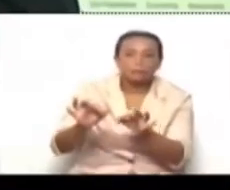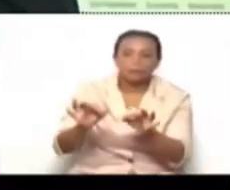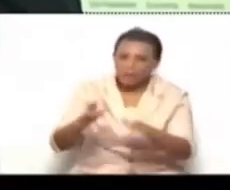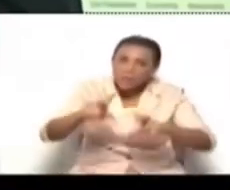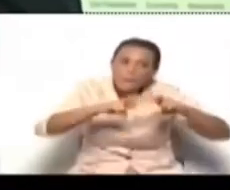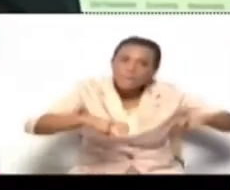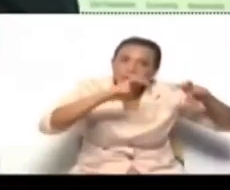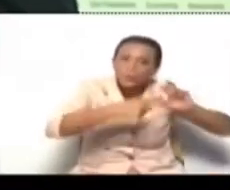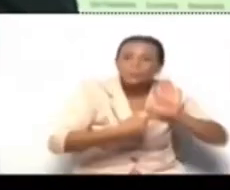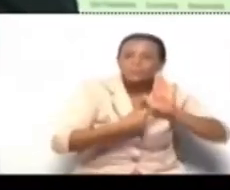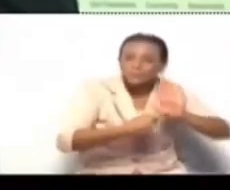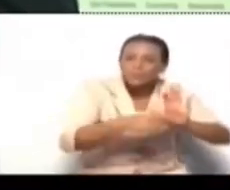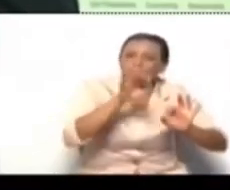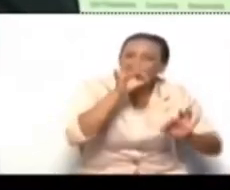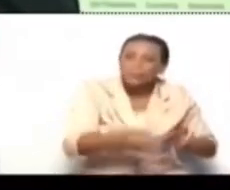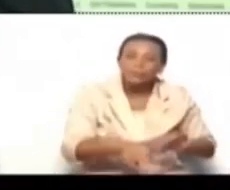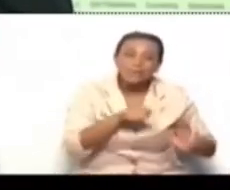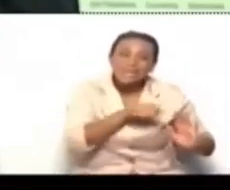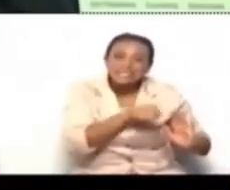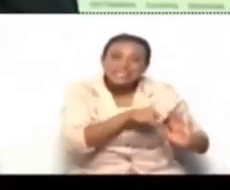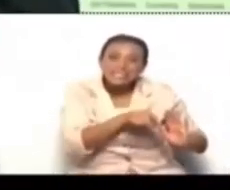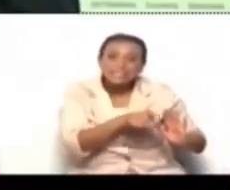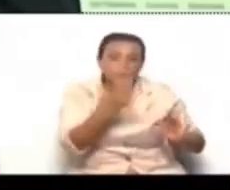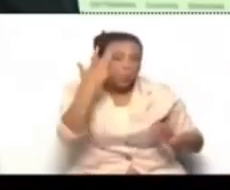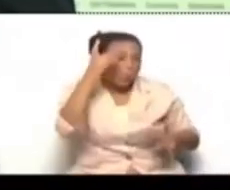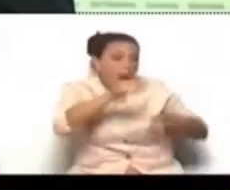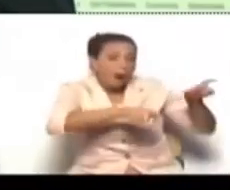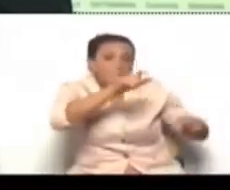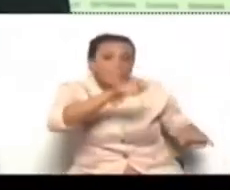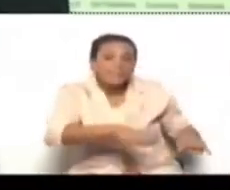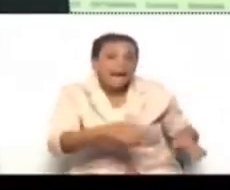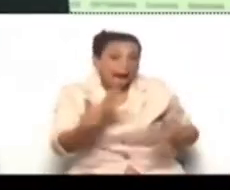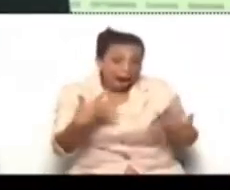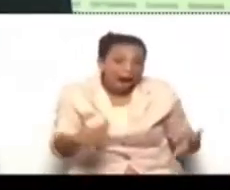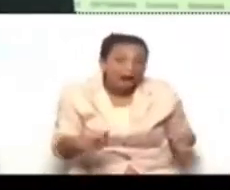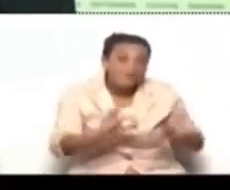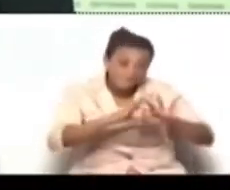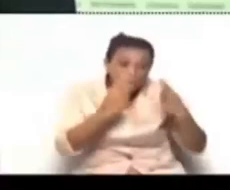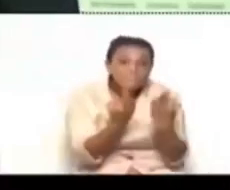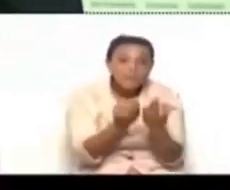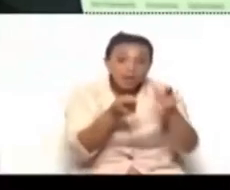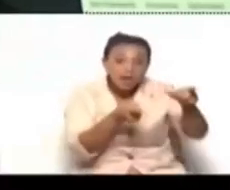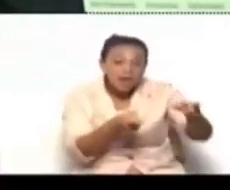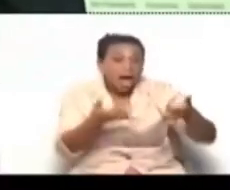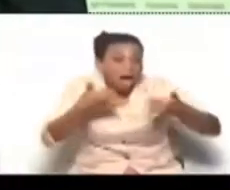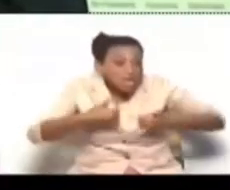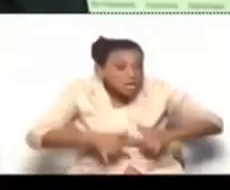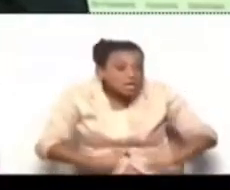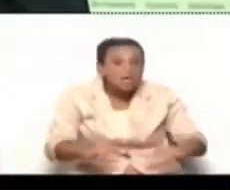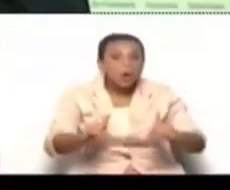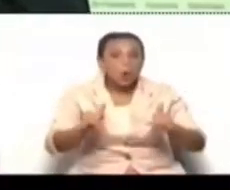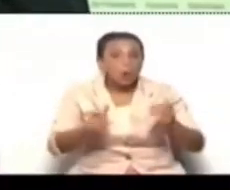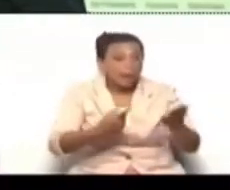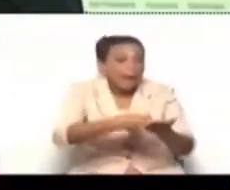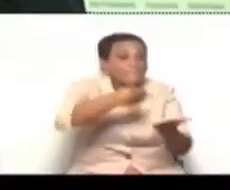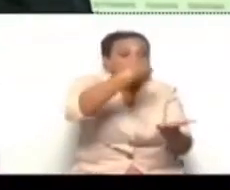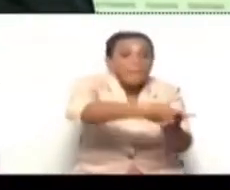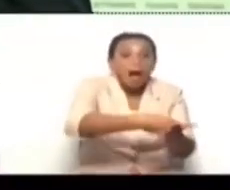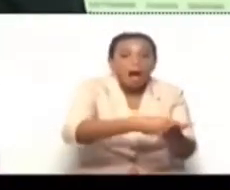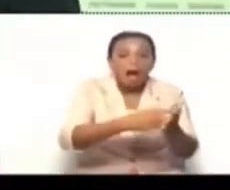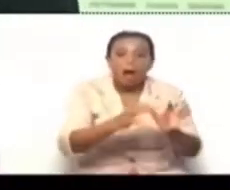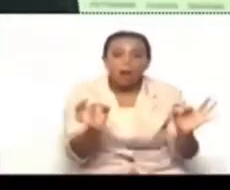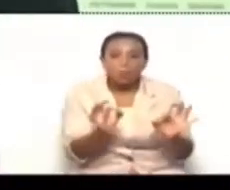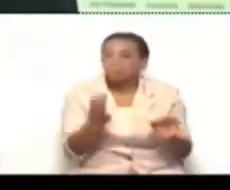investigación nos muestra que eran las personas, aunque tenían familias, tenían hijos, tienen, no